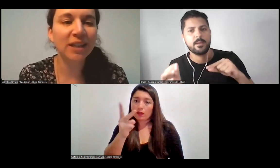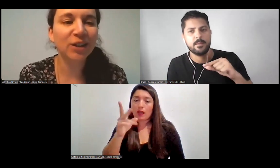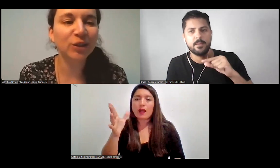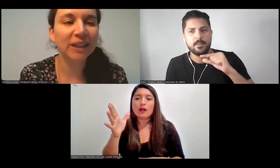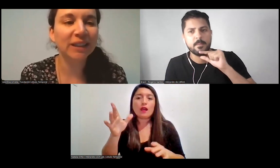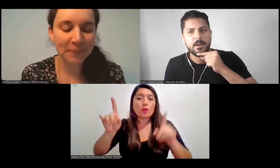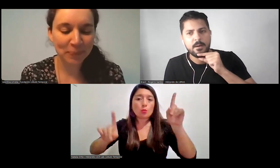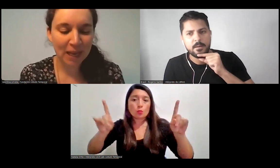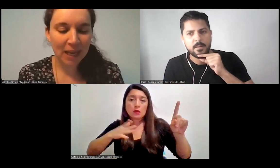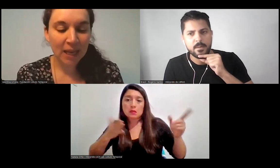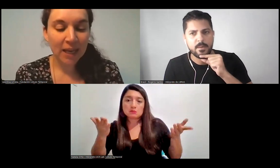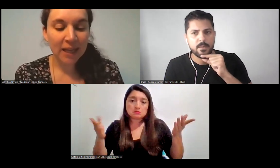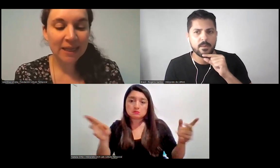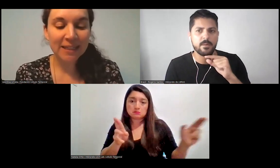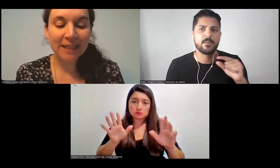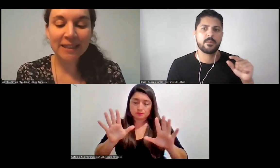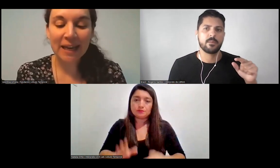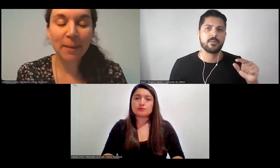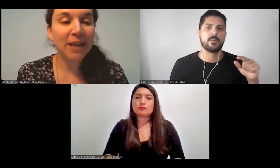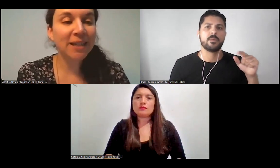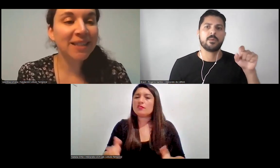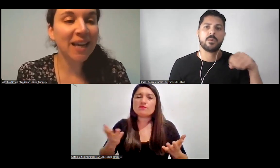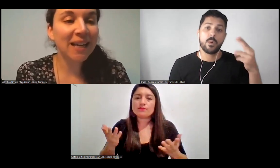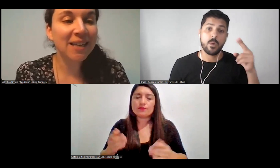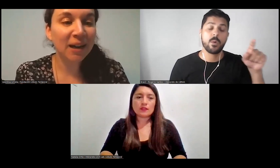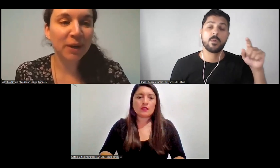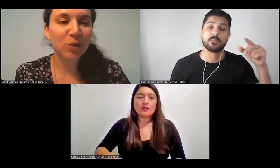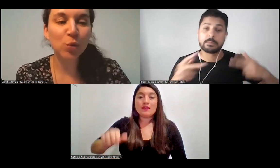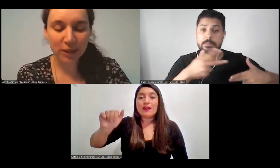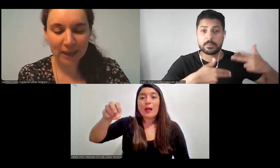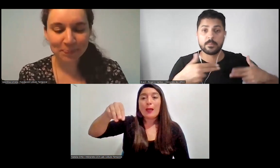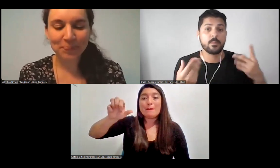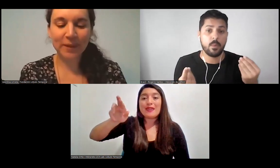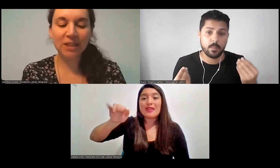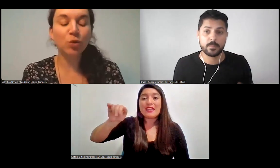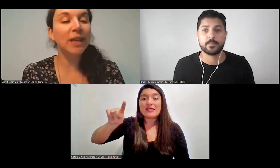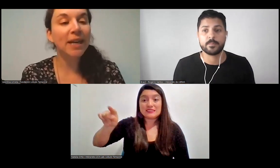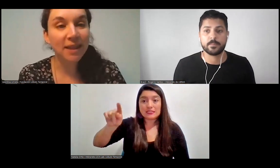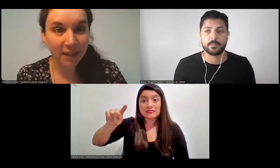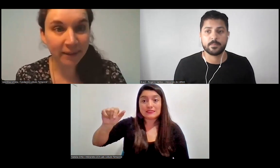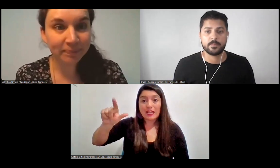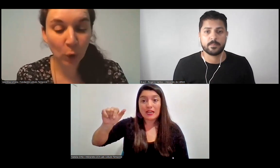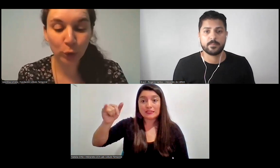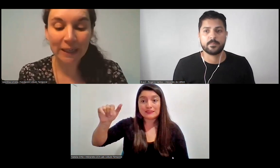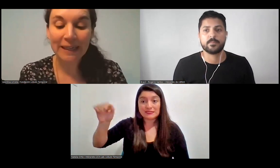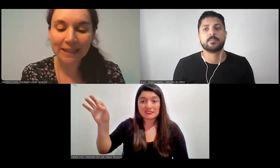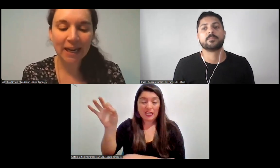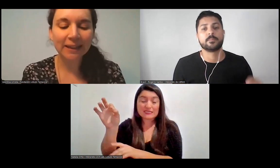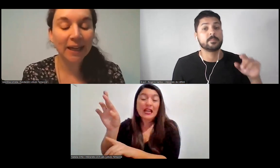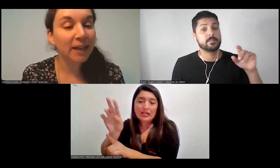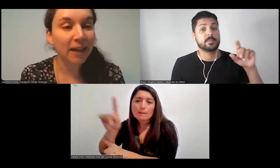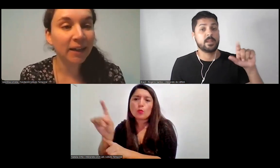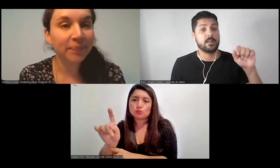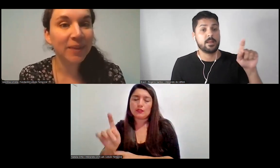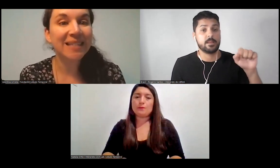dos quisiera contestar. Dice así, Ameris Salazar pregunta, si un oyente utiliza